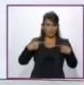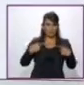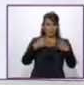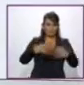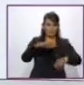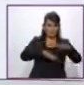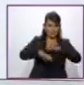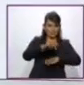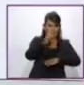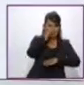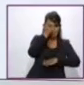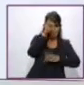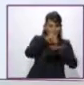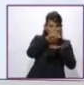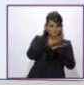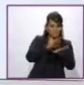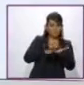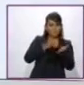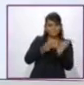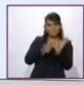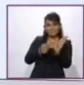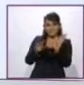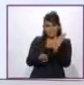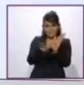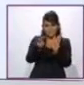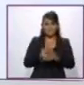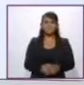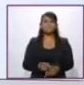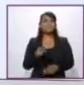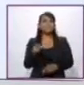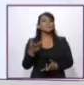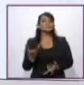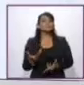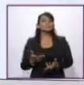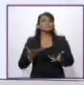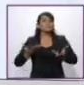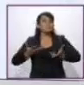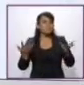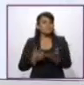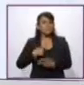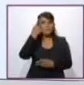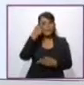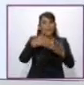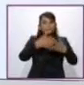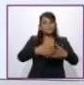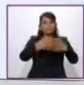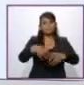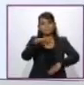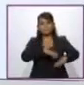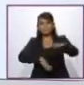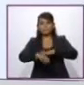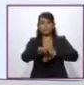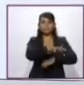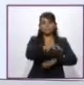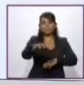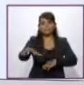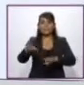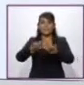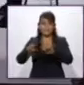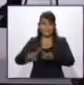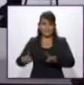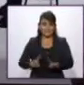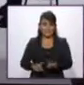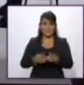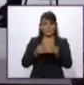empresarial. Candidato, la pregunta es, ¿qué propone para que los sectores económicos del Estado participen durante lo que resta